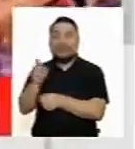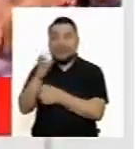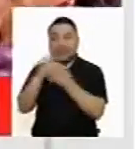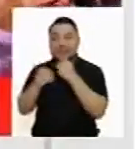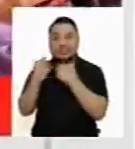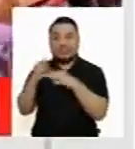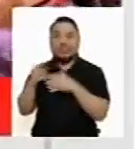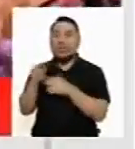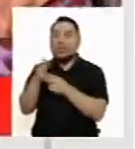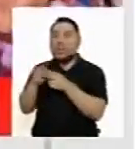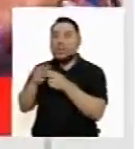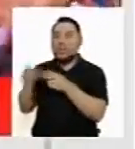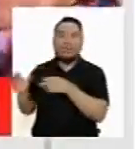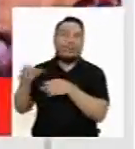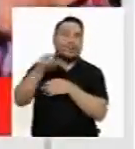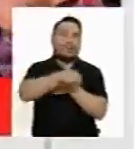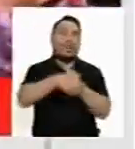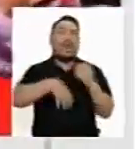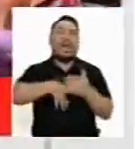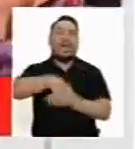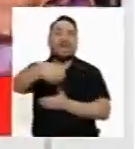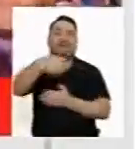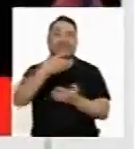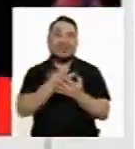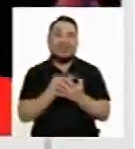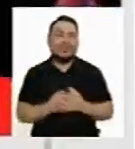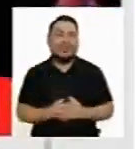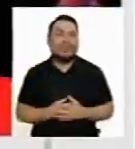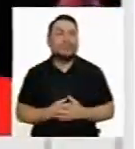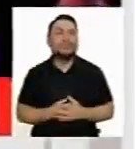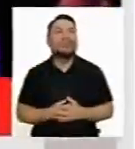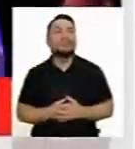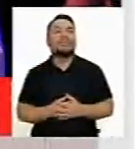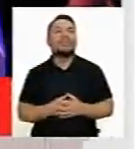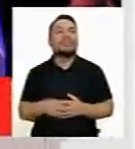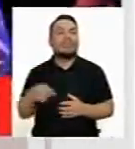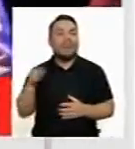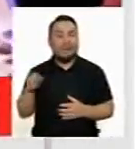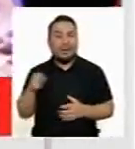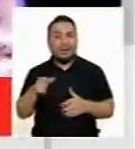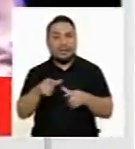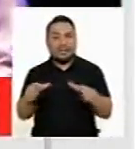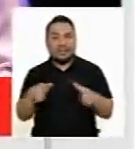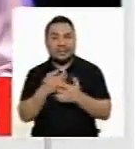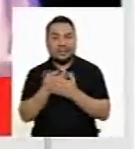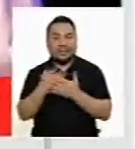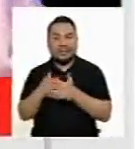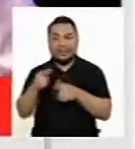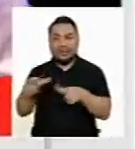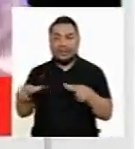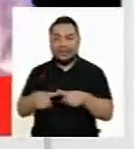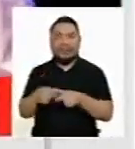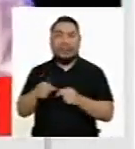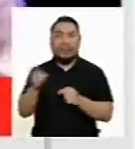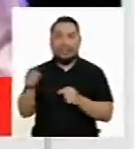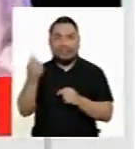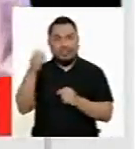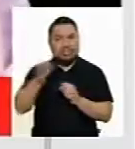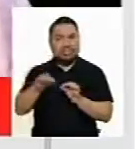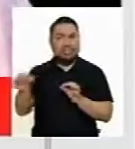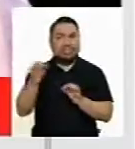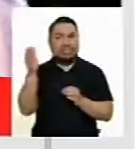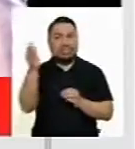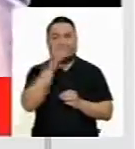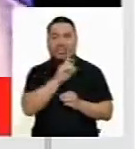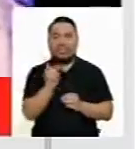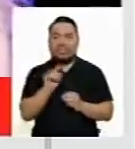solo... a ver, si el penal queda en determinada ciudad, ¿se mueven dentro de ese mismo espacio o van de región a región, como, pues o